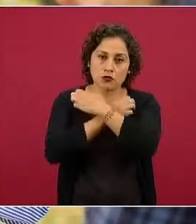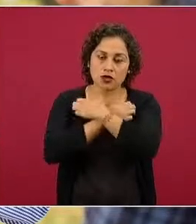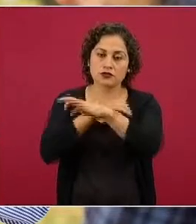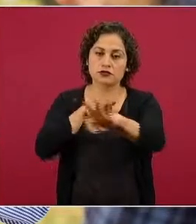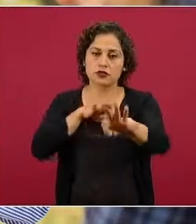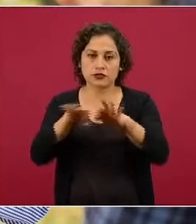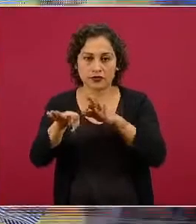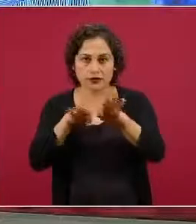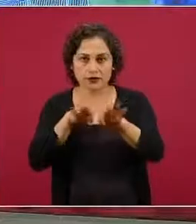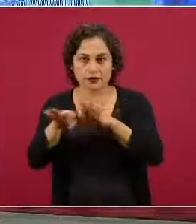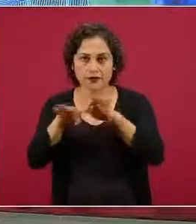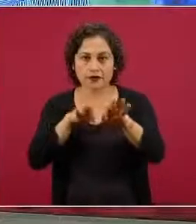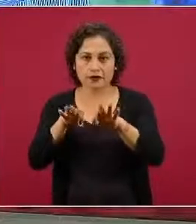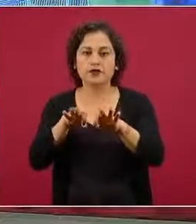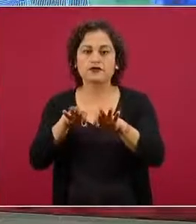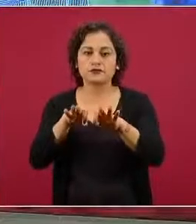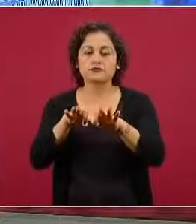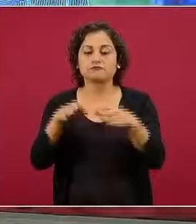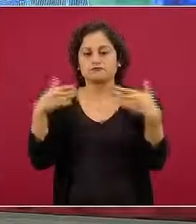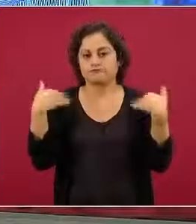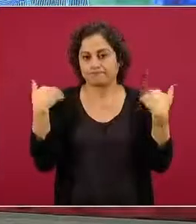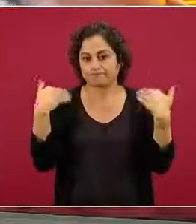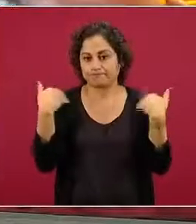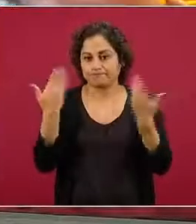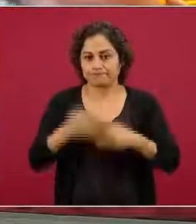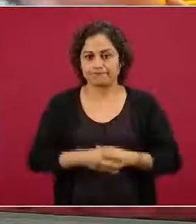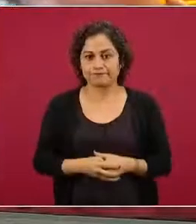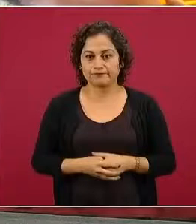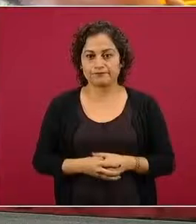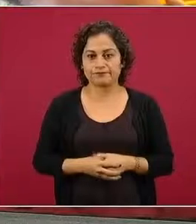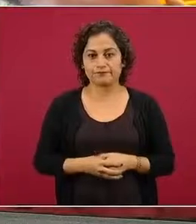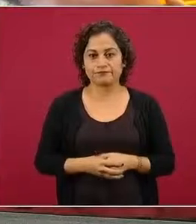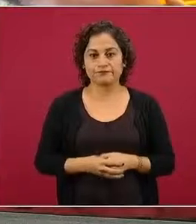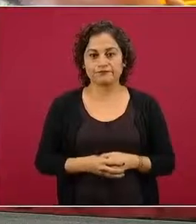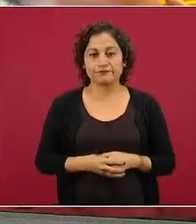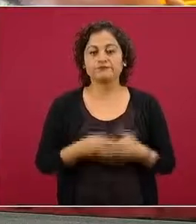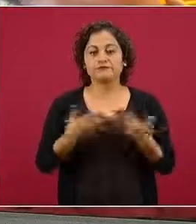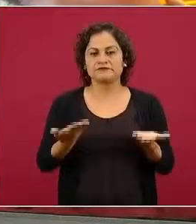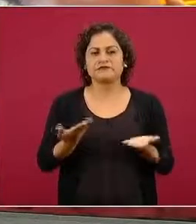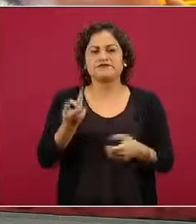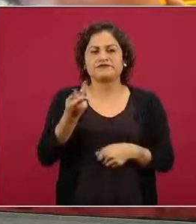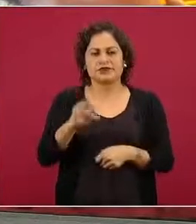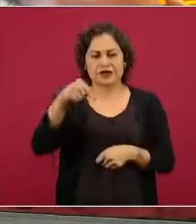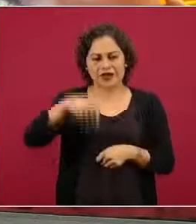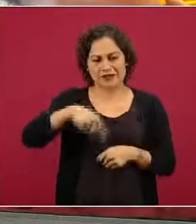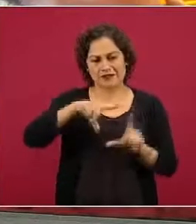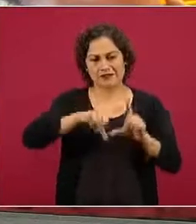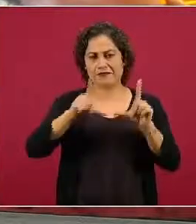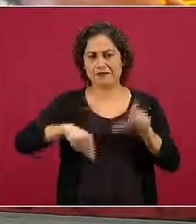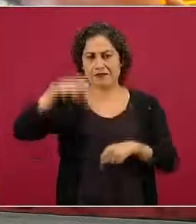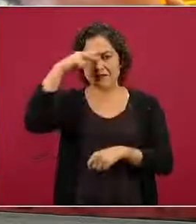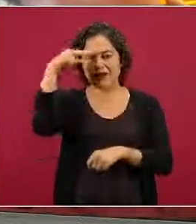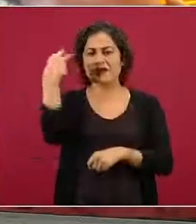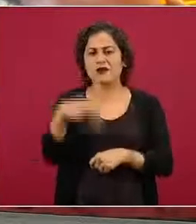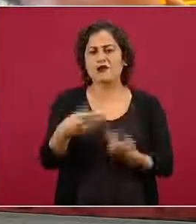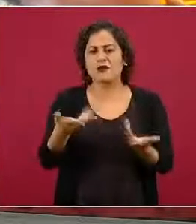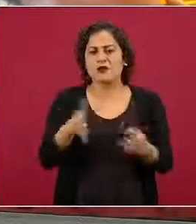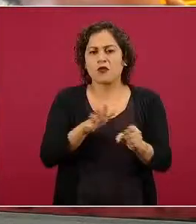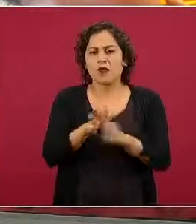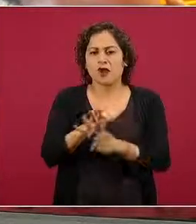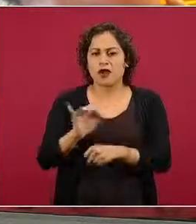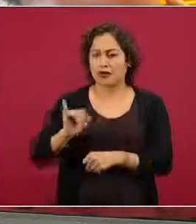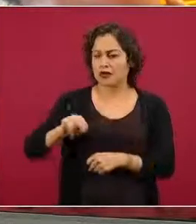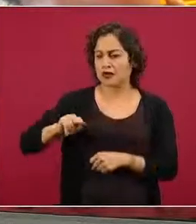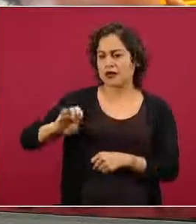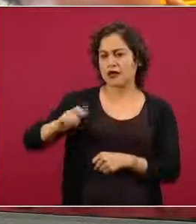laboral y el recreativo. ¿Con qué nos encontramos en México? De acuerdo al